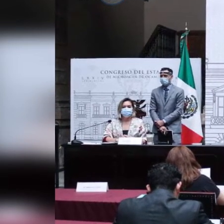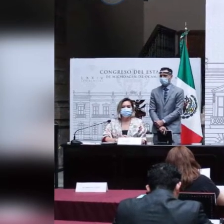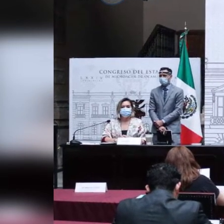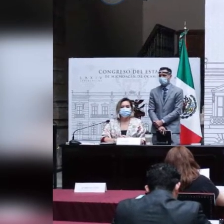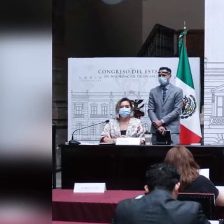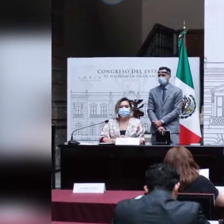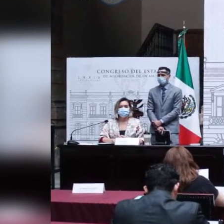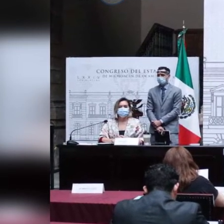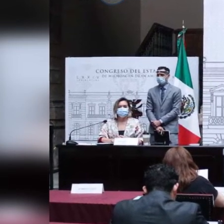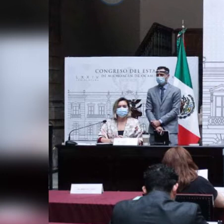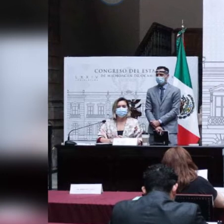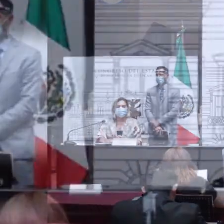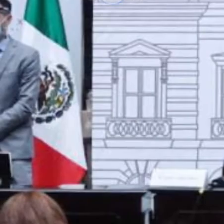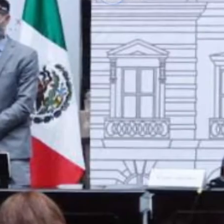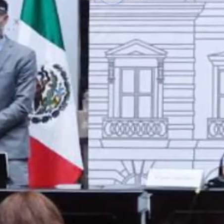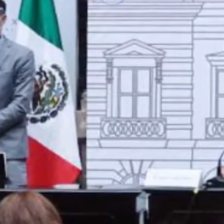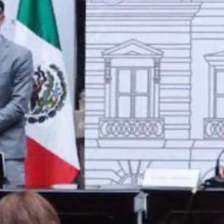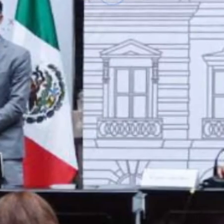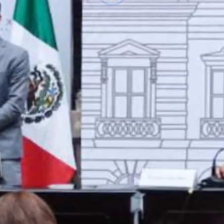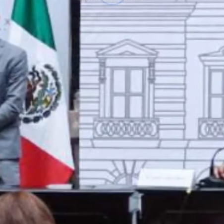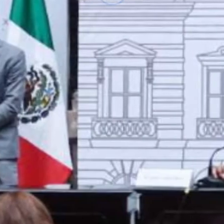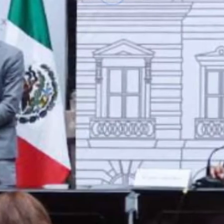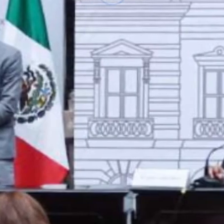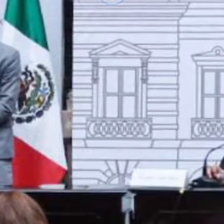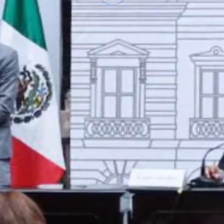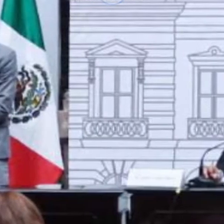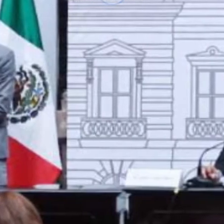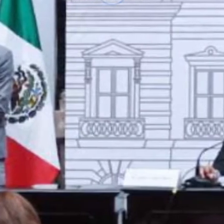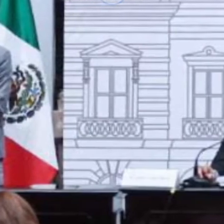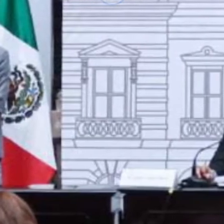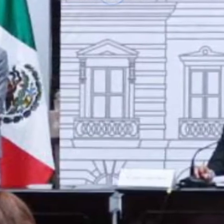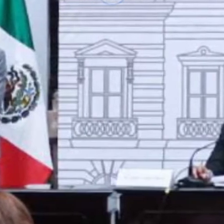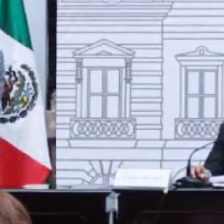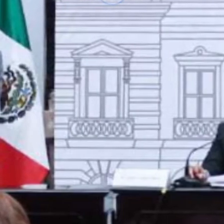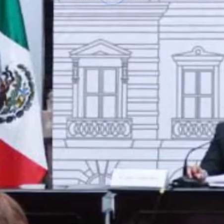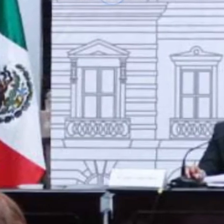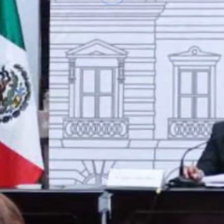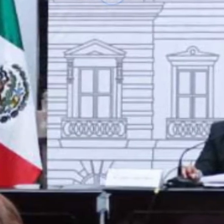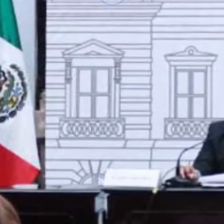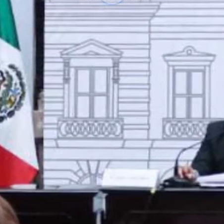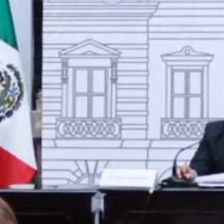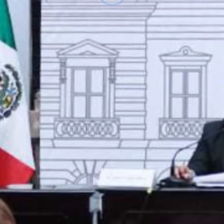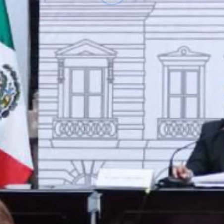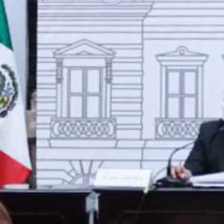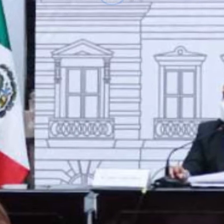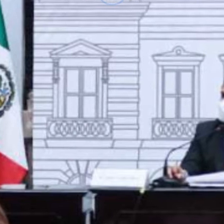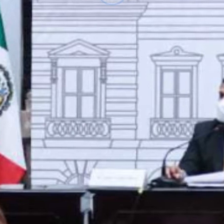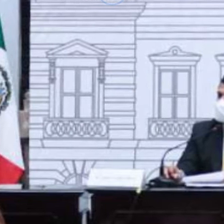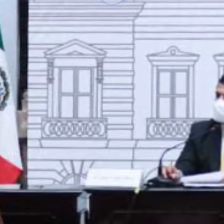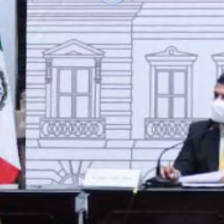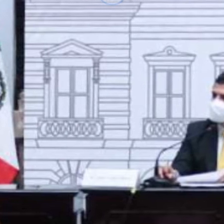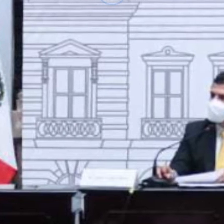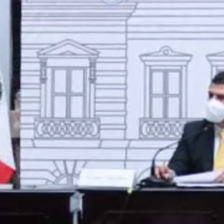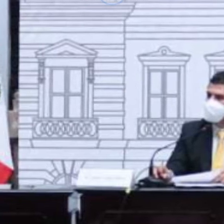anterior, los diputados locales adicionaron un apartado en lo relativo a prestación de servicios o de derecho público, especificando que